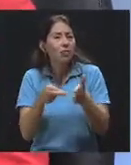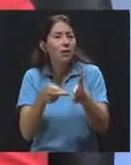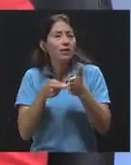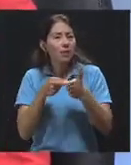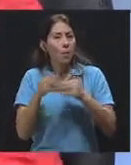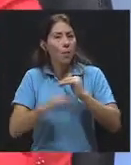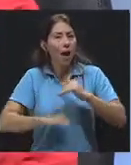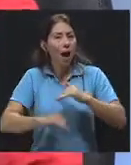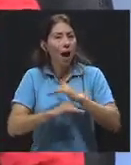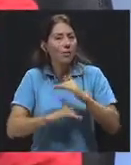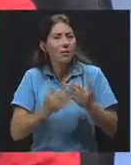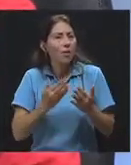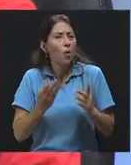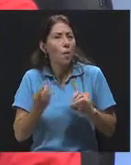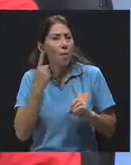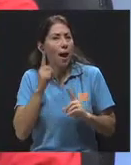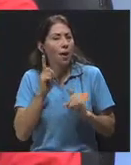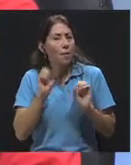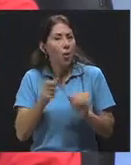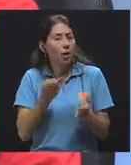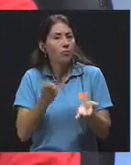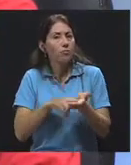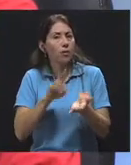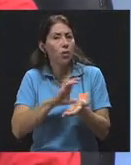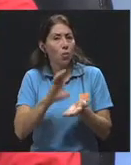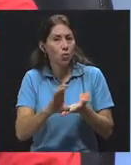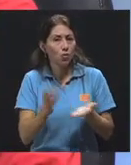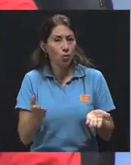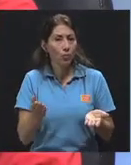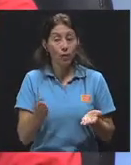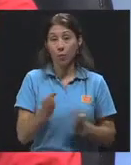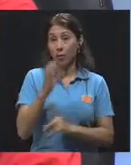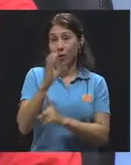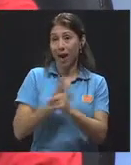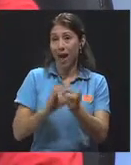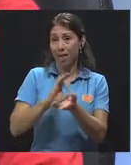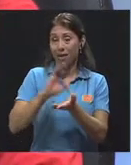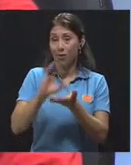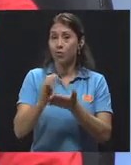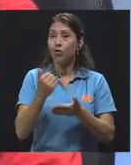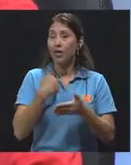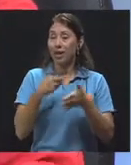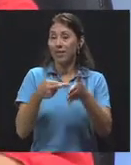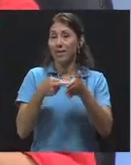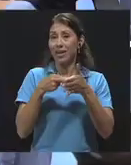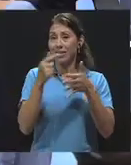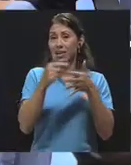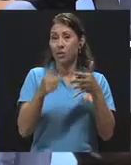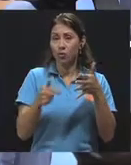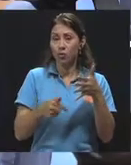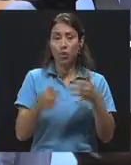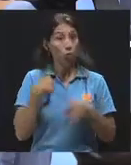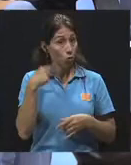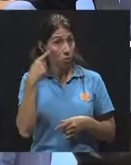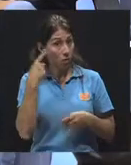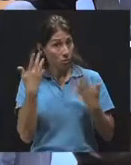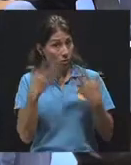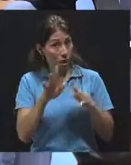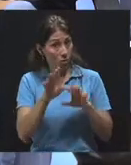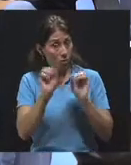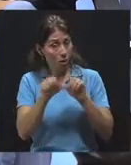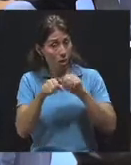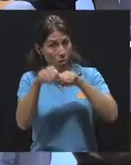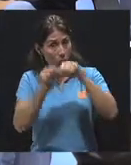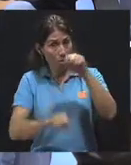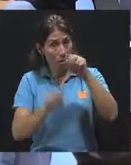para poder entrar al curso? Bueno, cada curso tiene sus requisitos, ¿verdad? Ajá. Me imagino que están en la página. Sí, ajá, sí, sobre